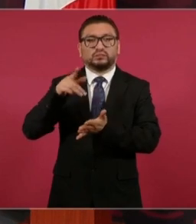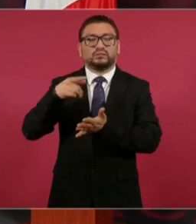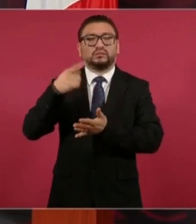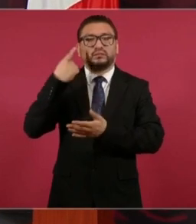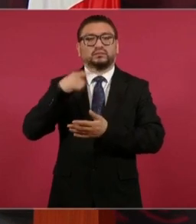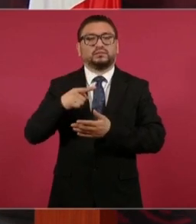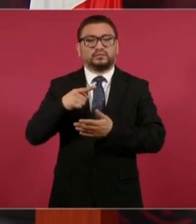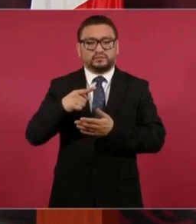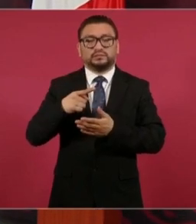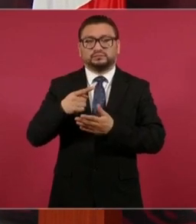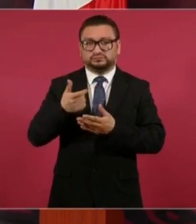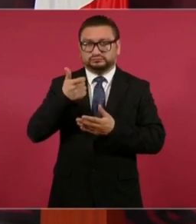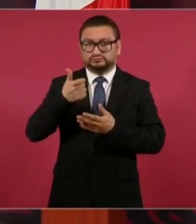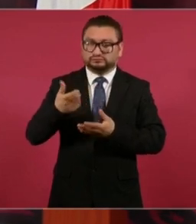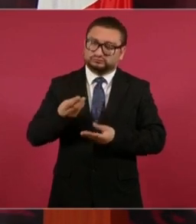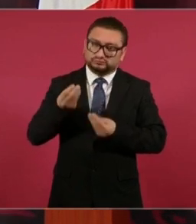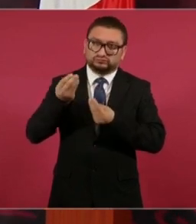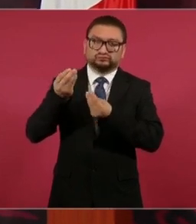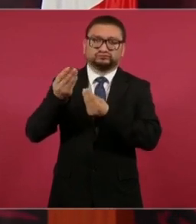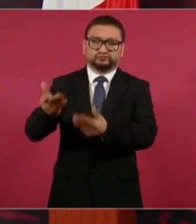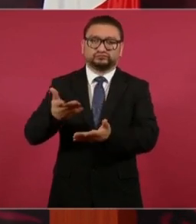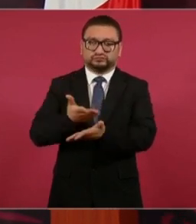para la